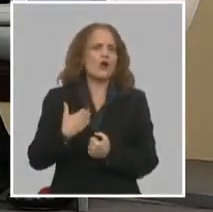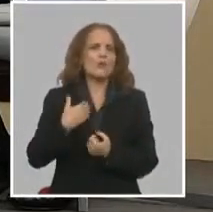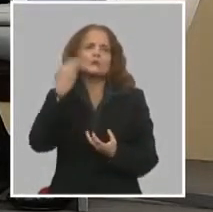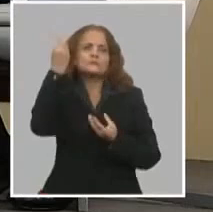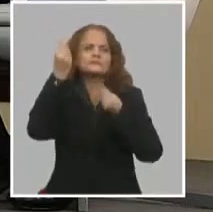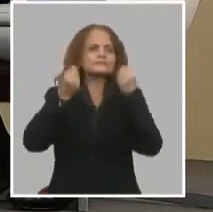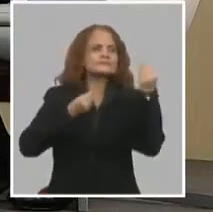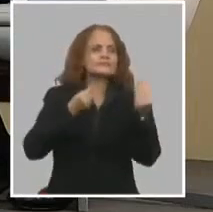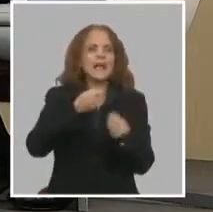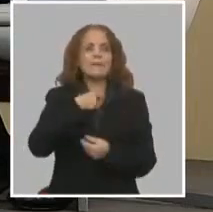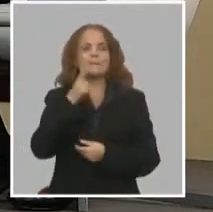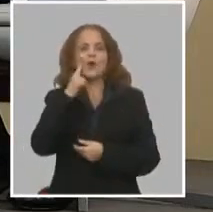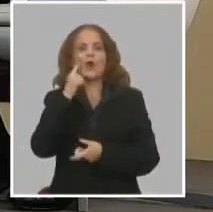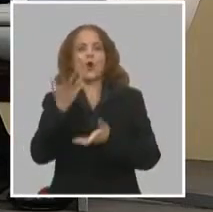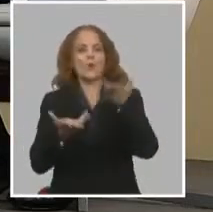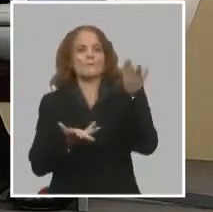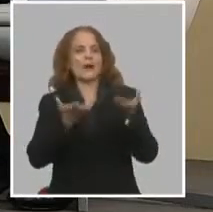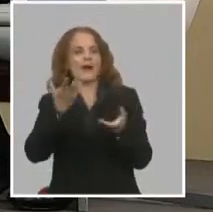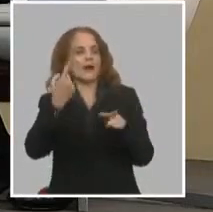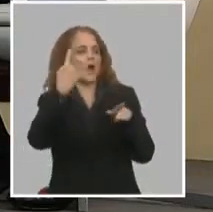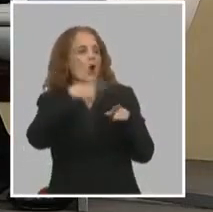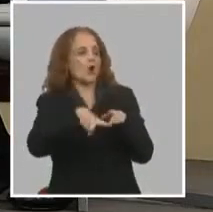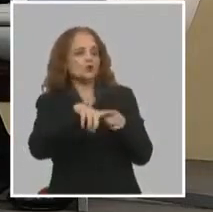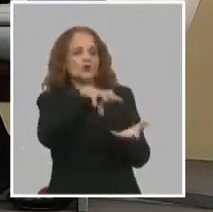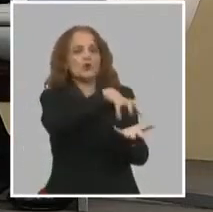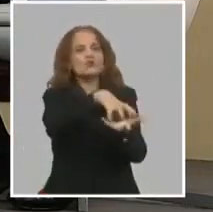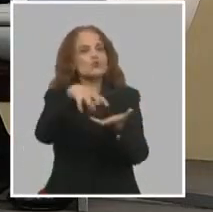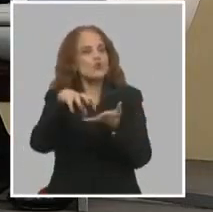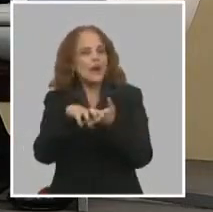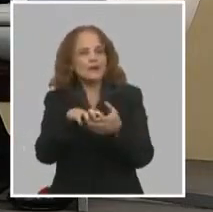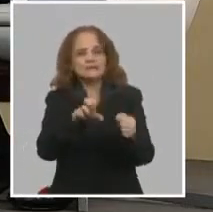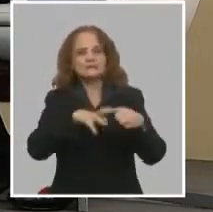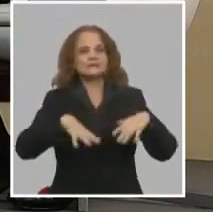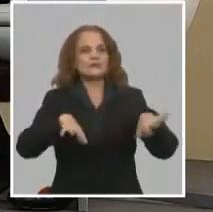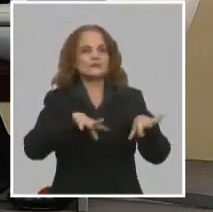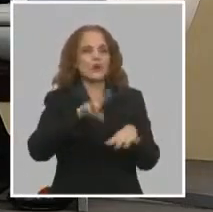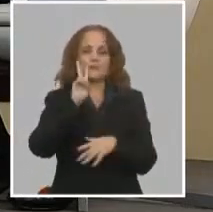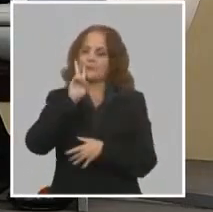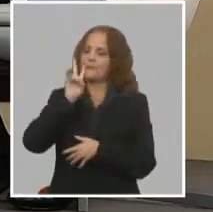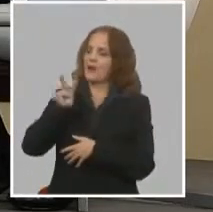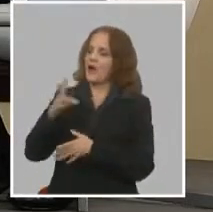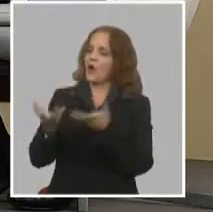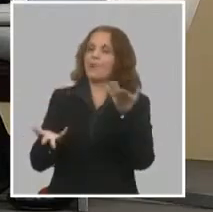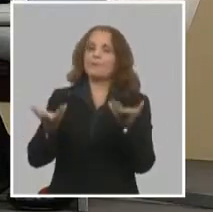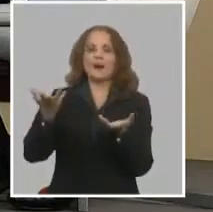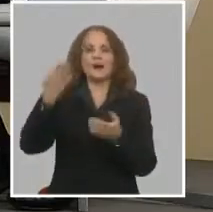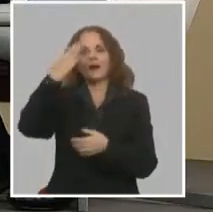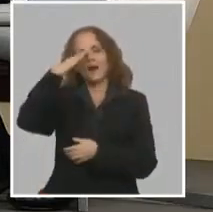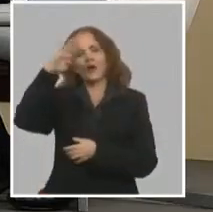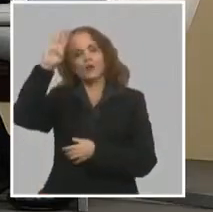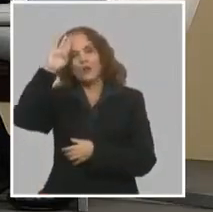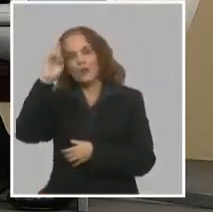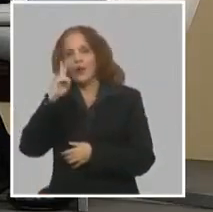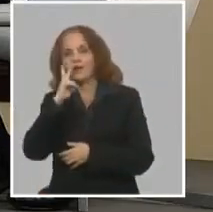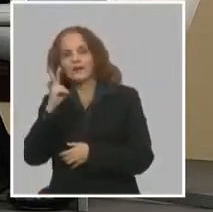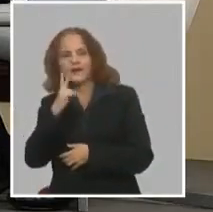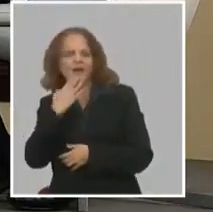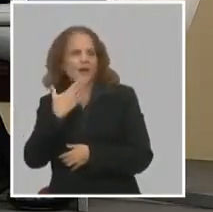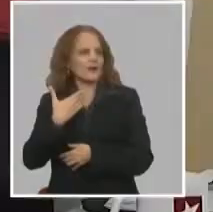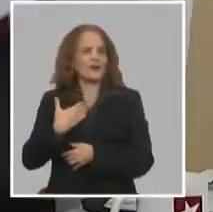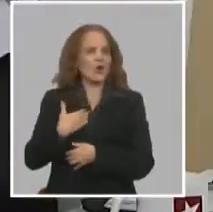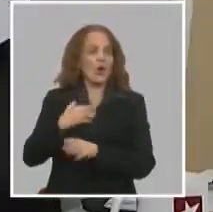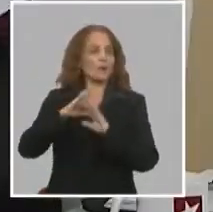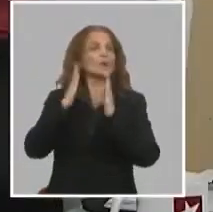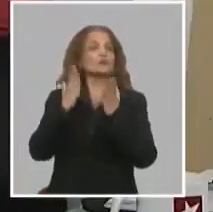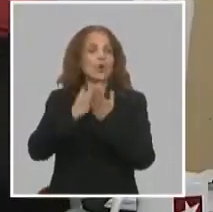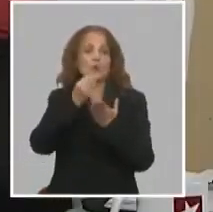otras experiencias, haber podido aprender de otras circunstancias para ahora mirar hacia lo que tenemos en Cuba, hacia nuestro sistema de salud, hacia las cosas